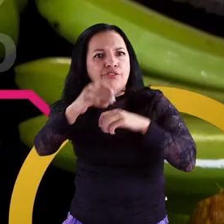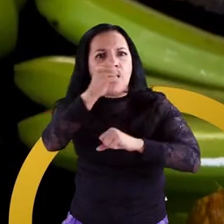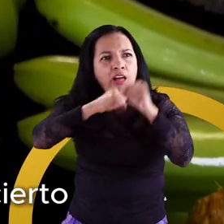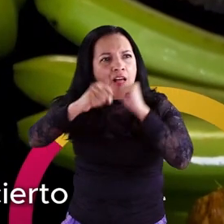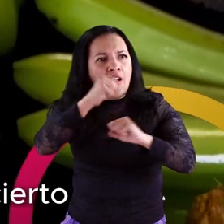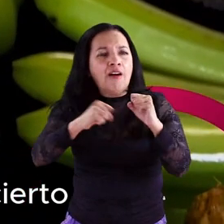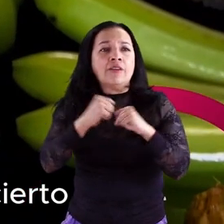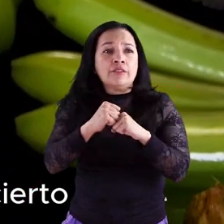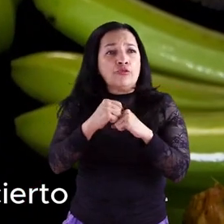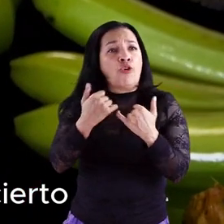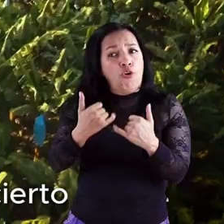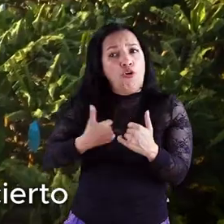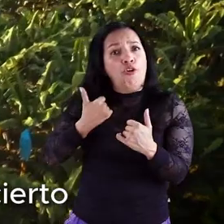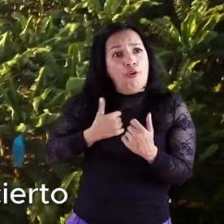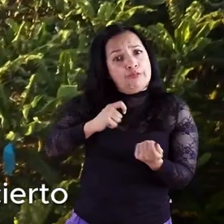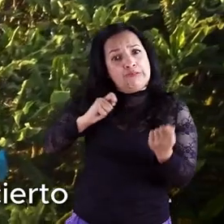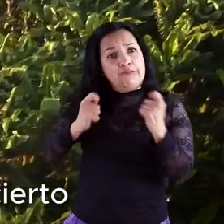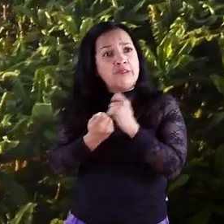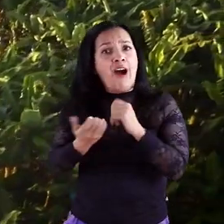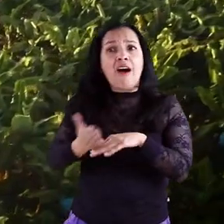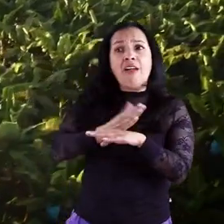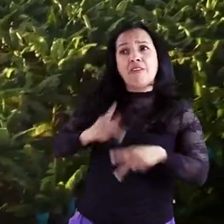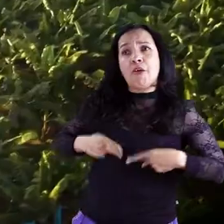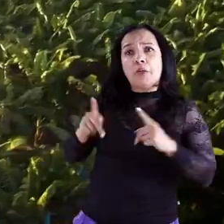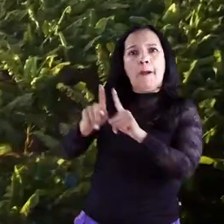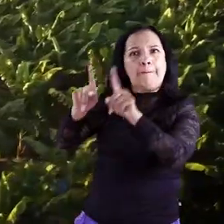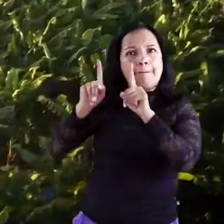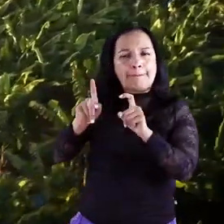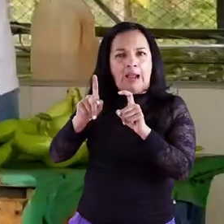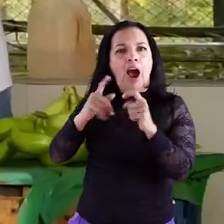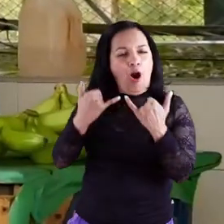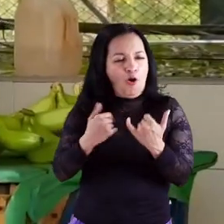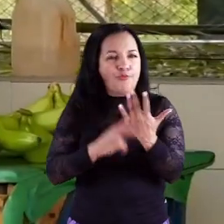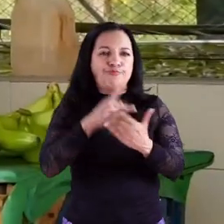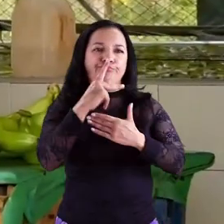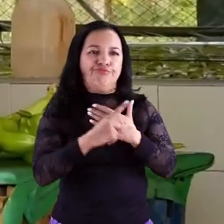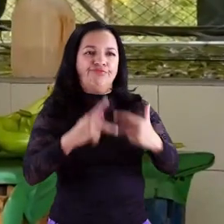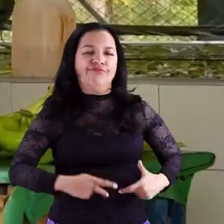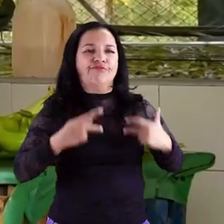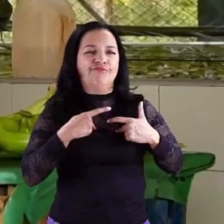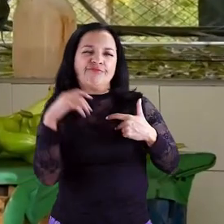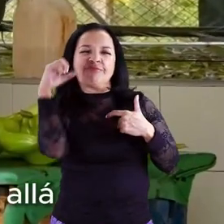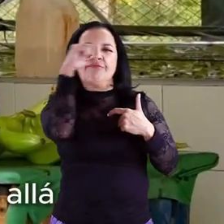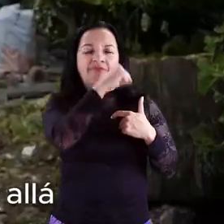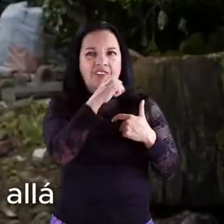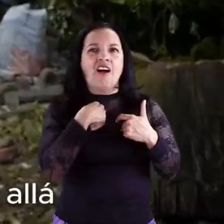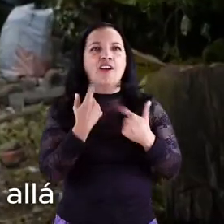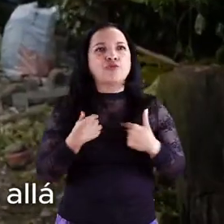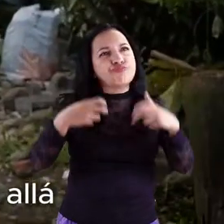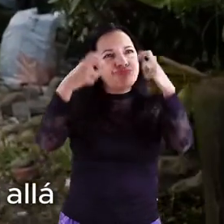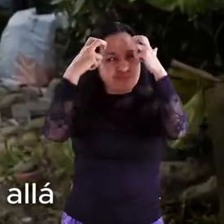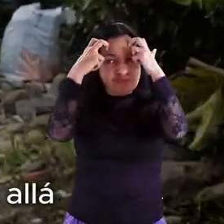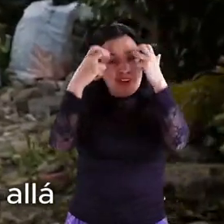hijos. Estos muchachos han cambiado un futuro incierto por un proyecto de vida y se han dado cuenta que la vida